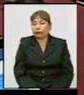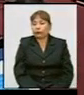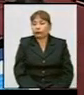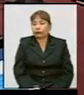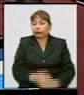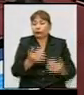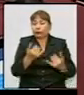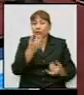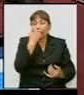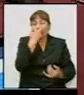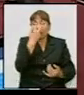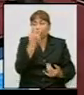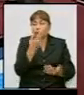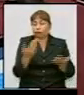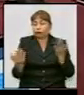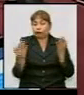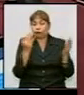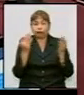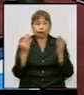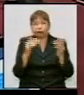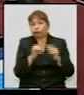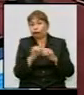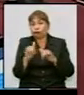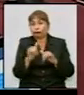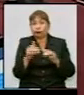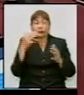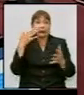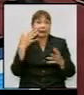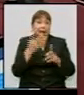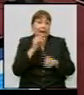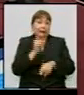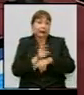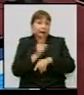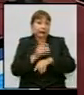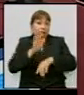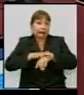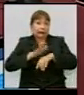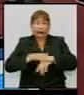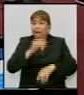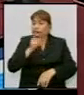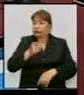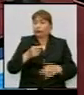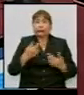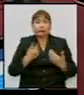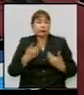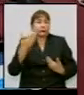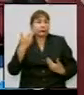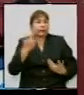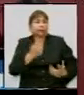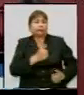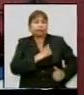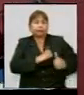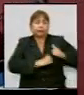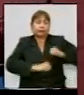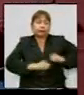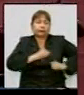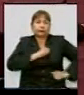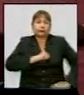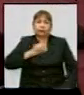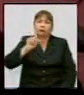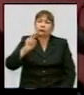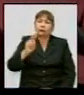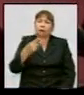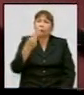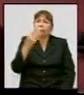Acá vemos una comparación de vulnerabilidades y amenazas. Los ataques que se sufrieron durante el 2018,